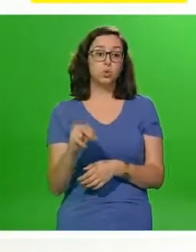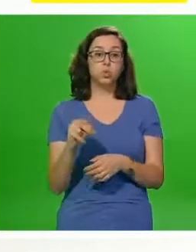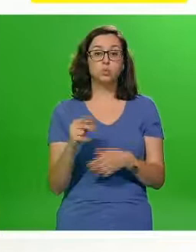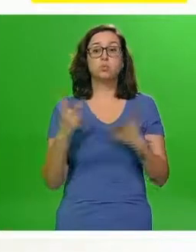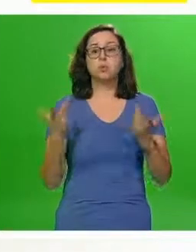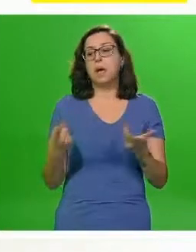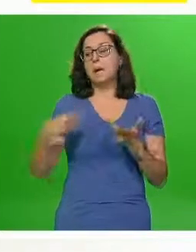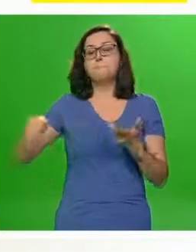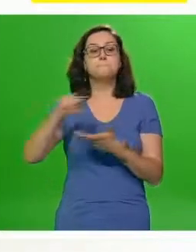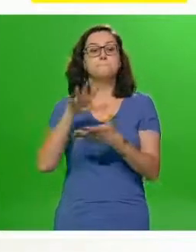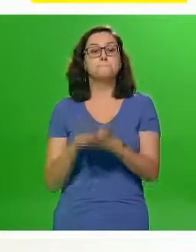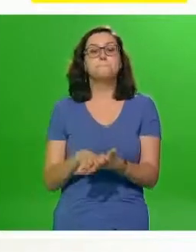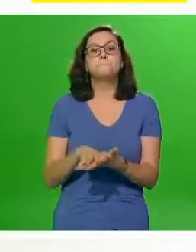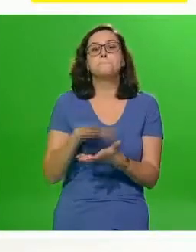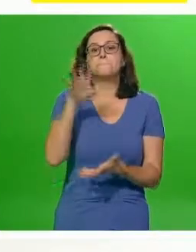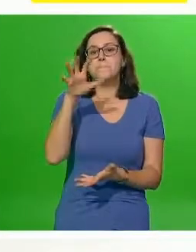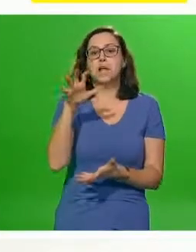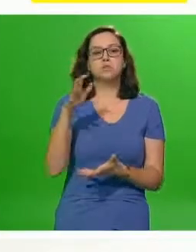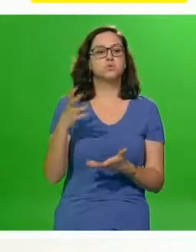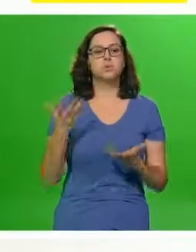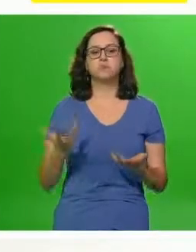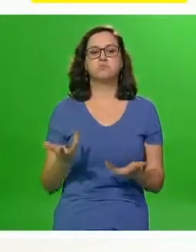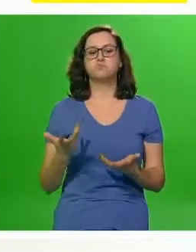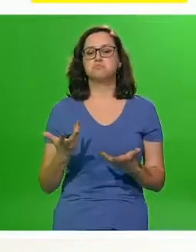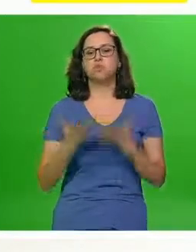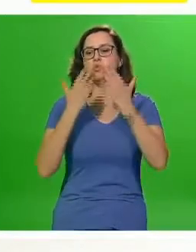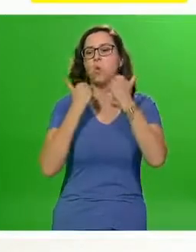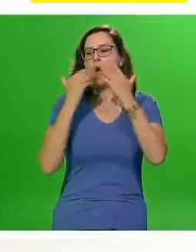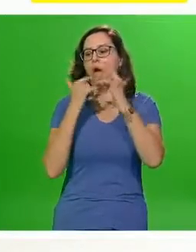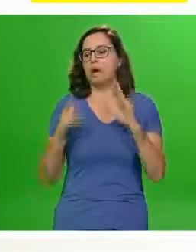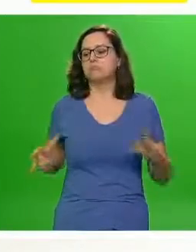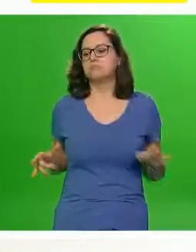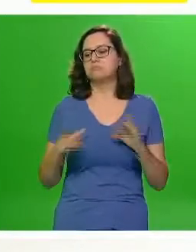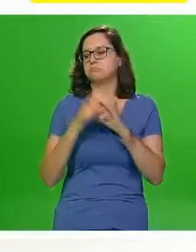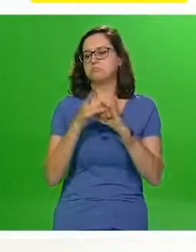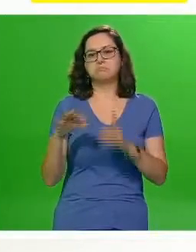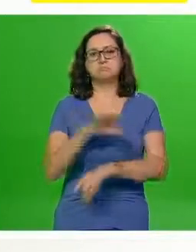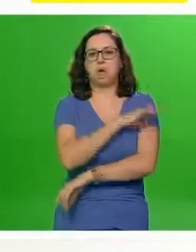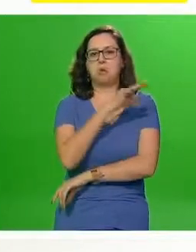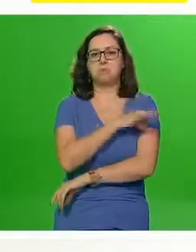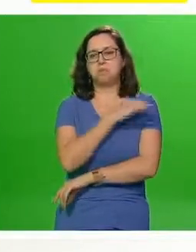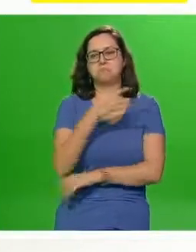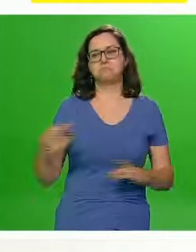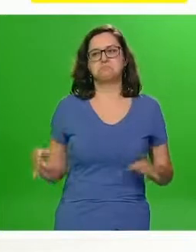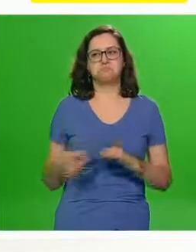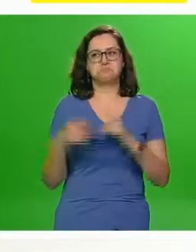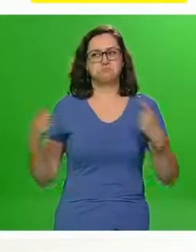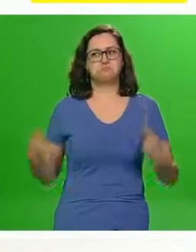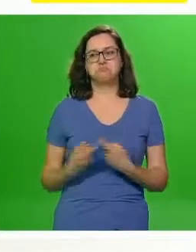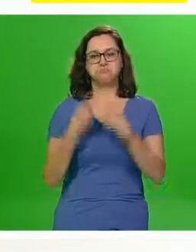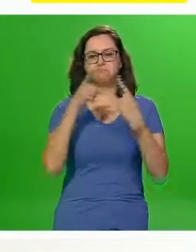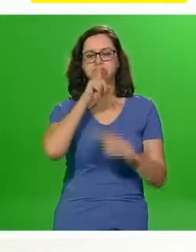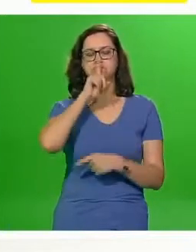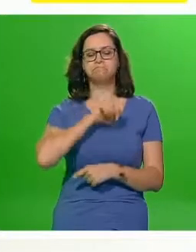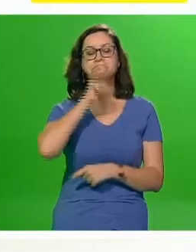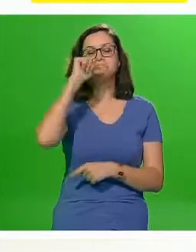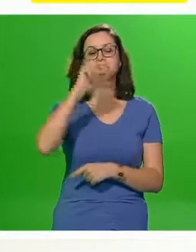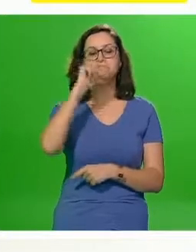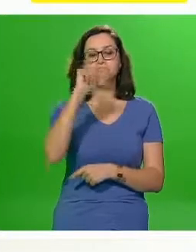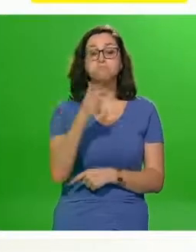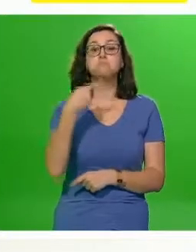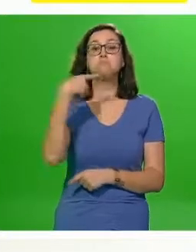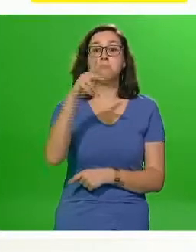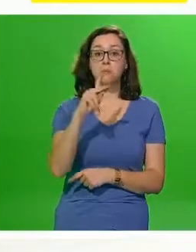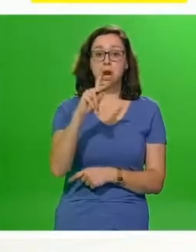casos al final se concluyen con que no han estado asociados causalmente, pero bueno, reflejaremos también en